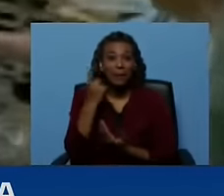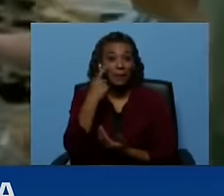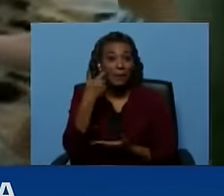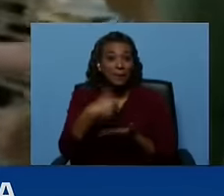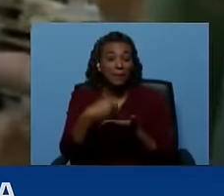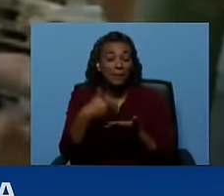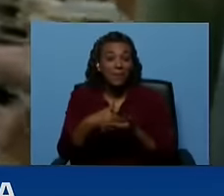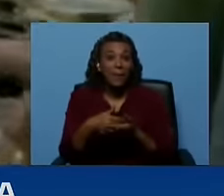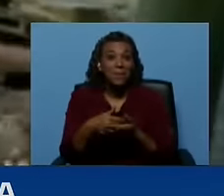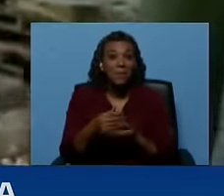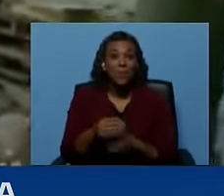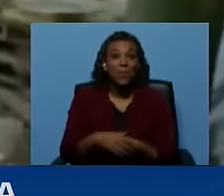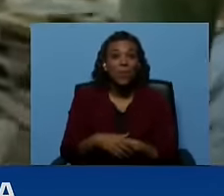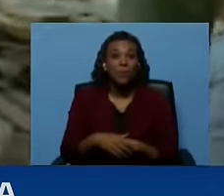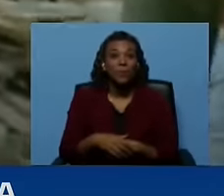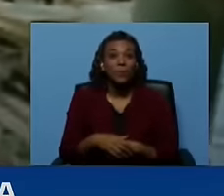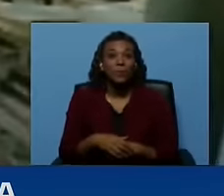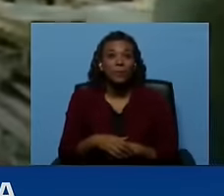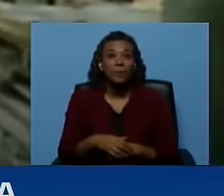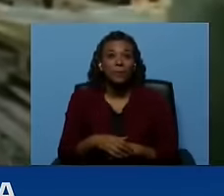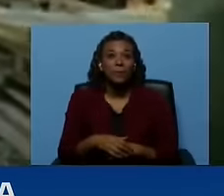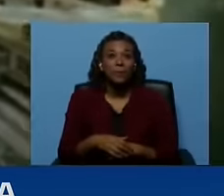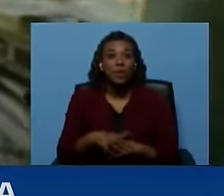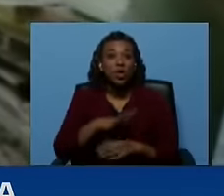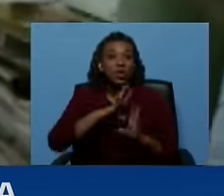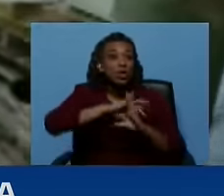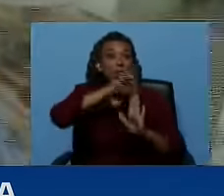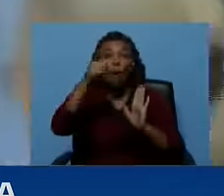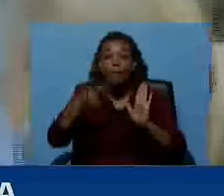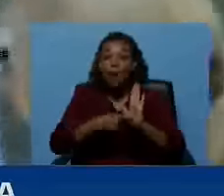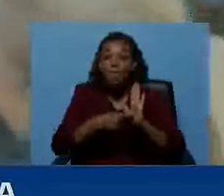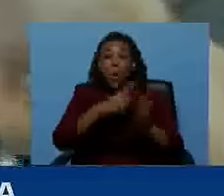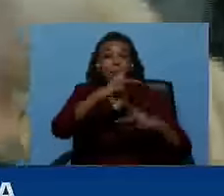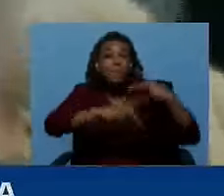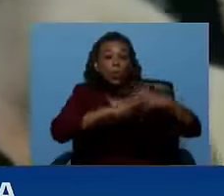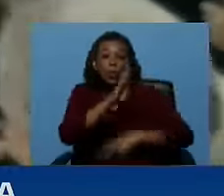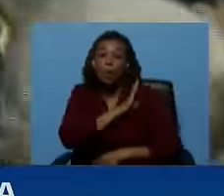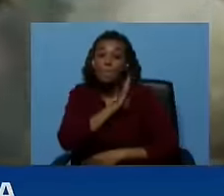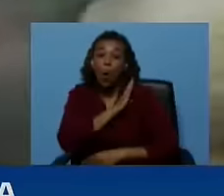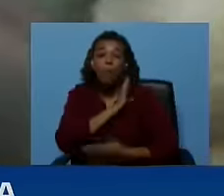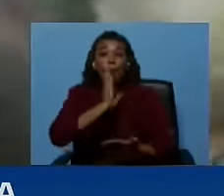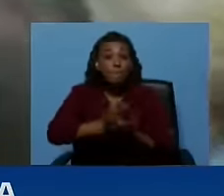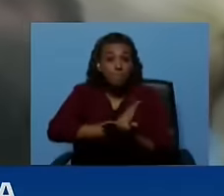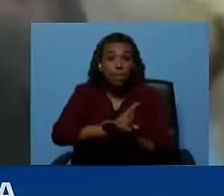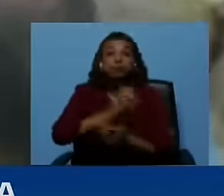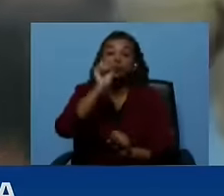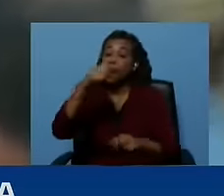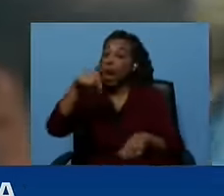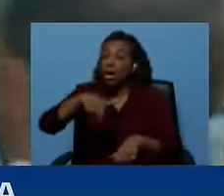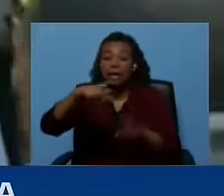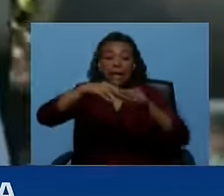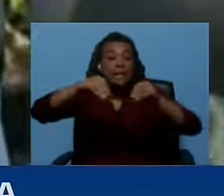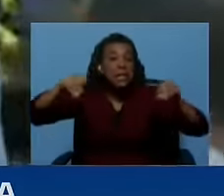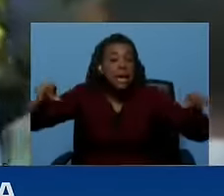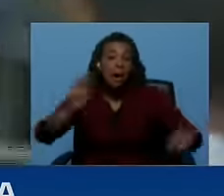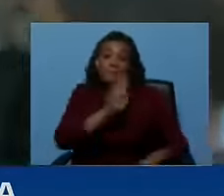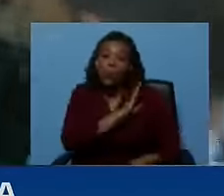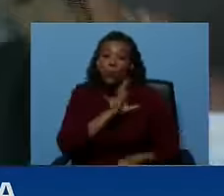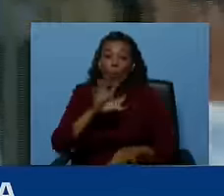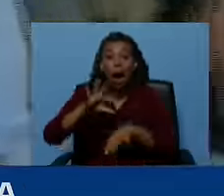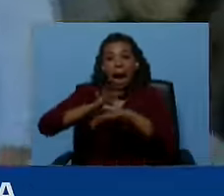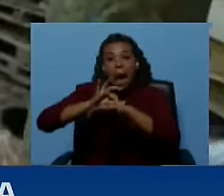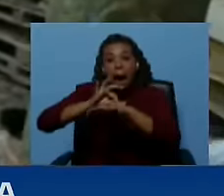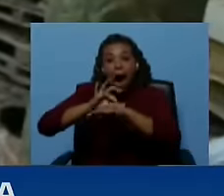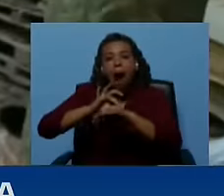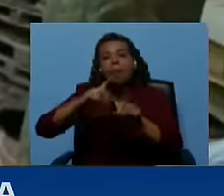mire para ver mire todo esto es producido aquí la verdura la verdura se produce aquí la carne